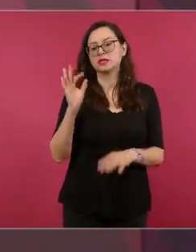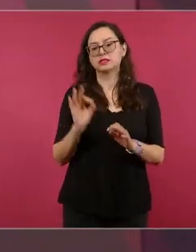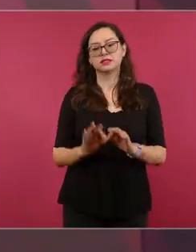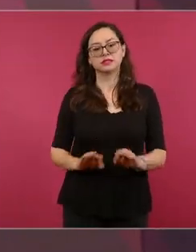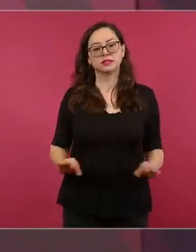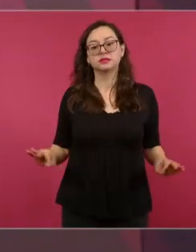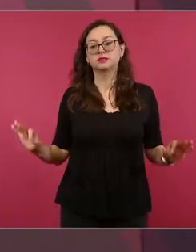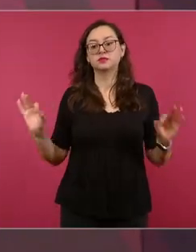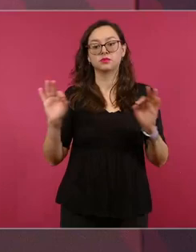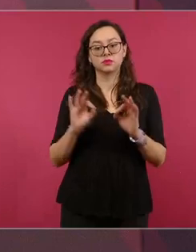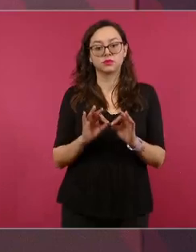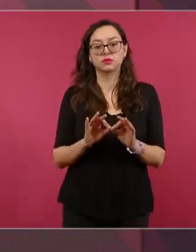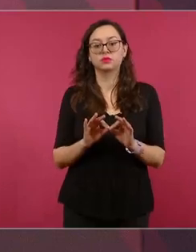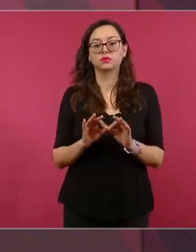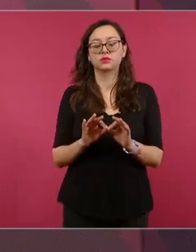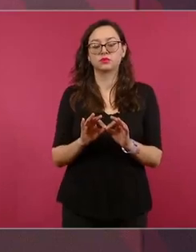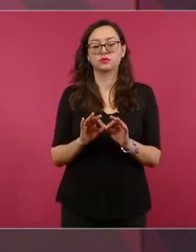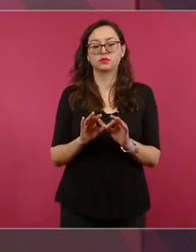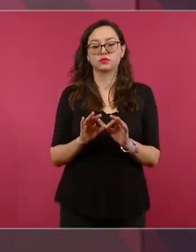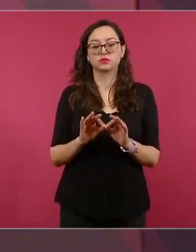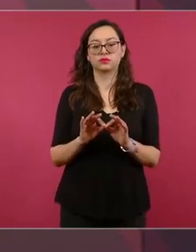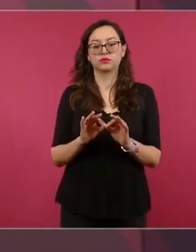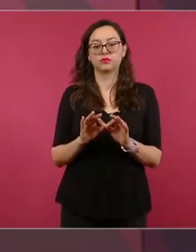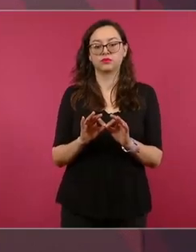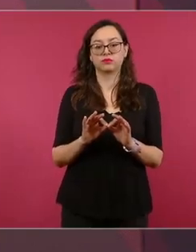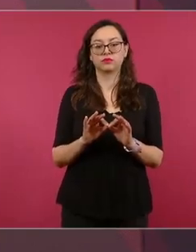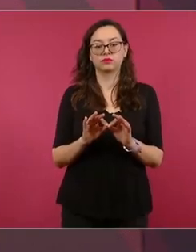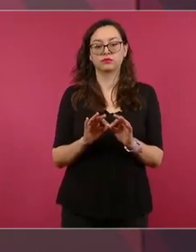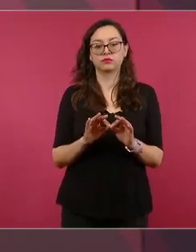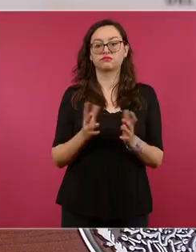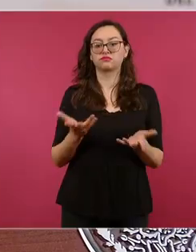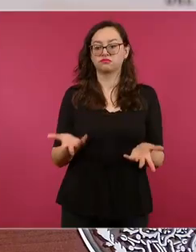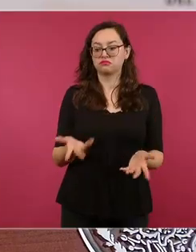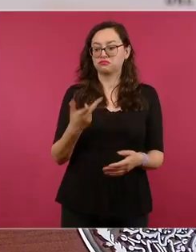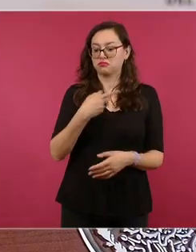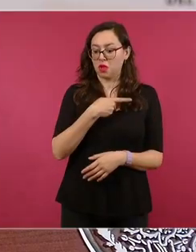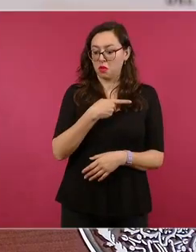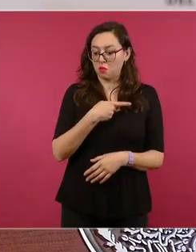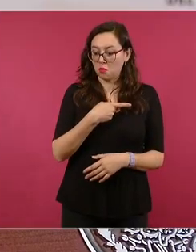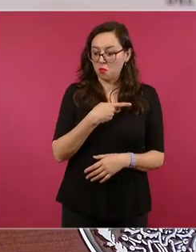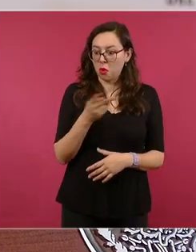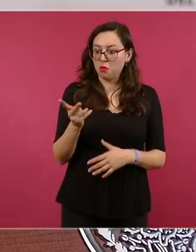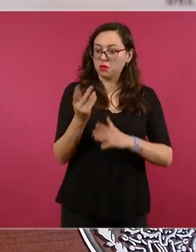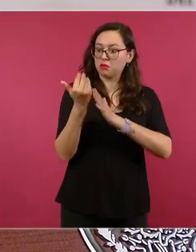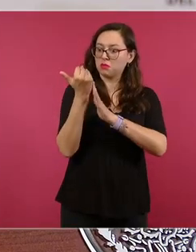es una bendición el que se reduzca la pobreza.